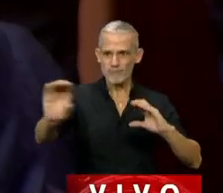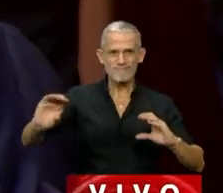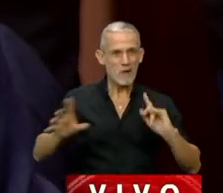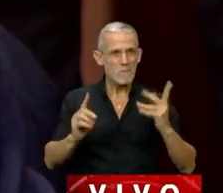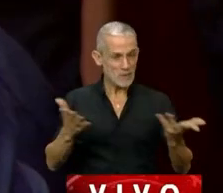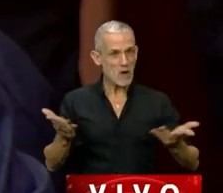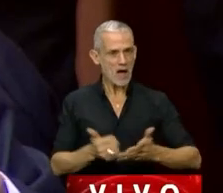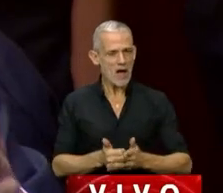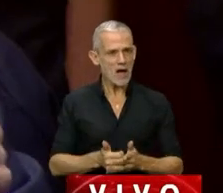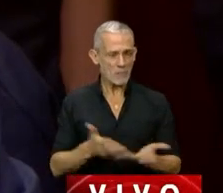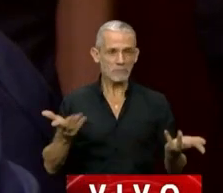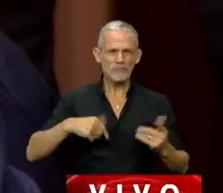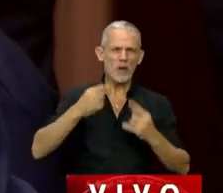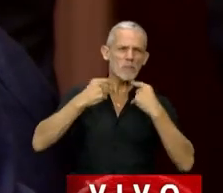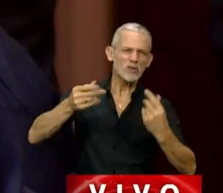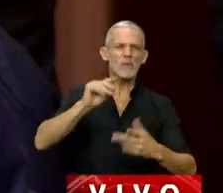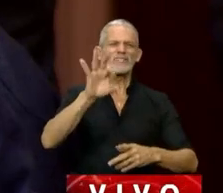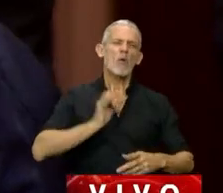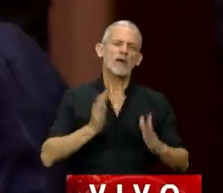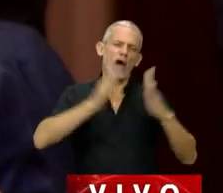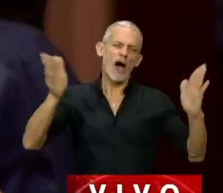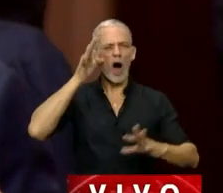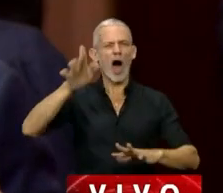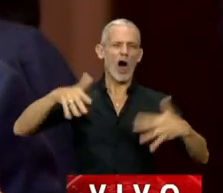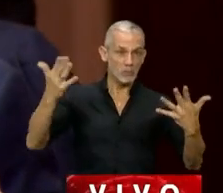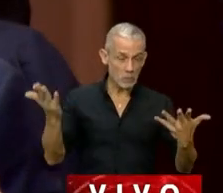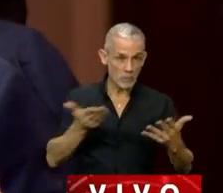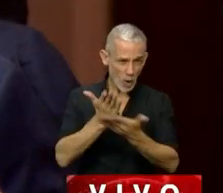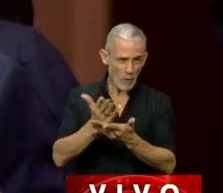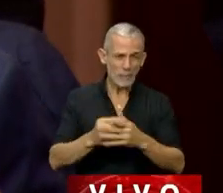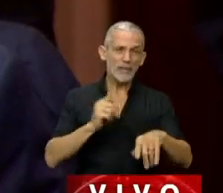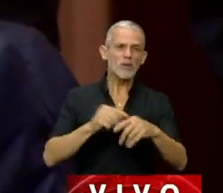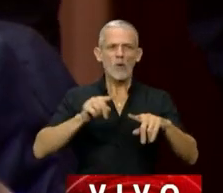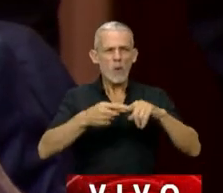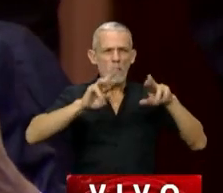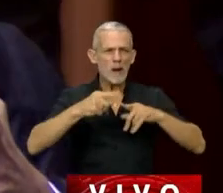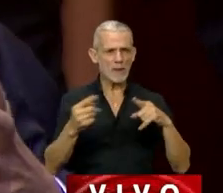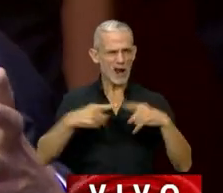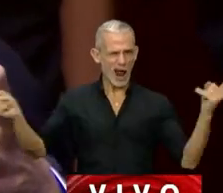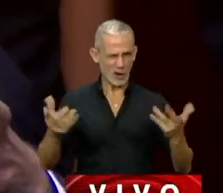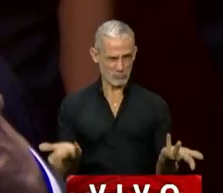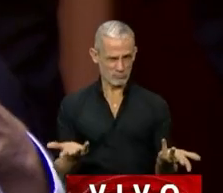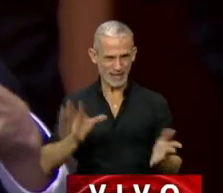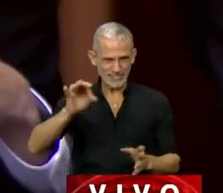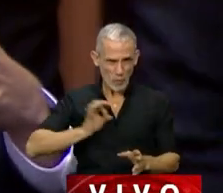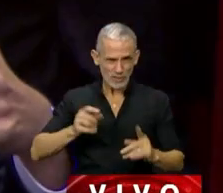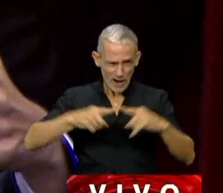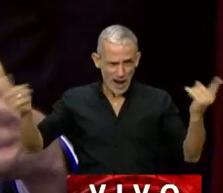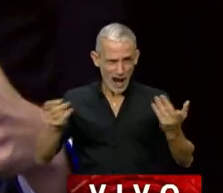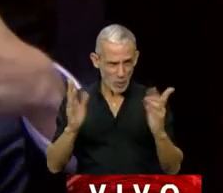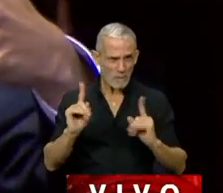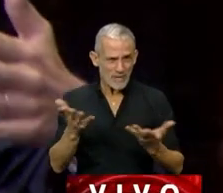en el debate de hace un rato que se quejaban de 50 años, pero también piden políticas de largo plazo. Lógicamente que hay que